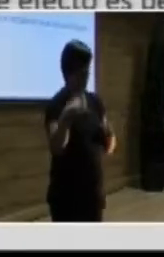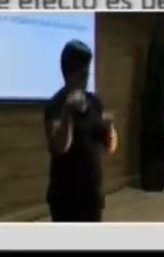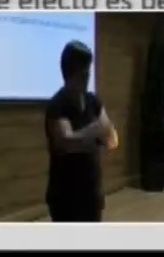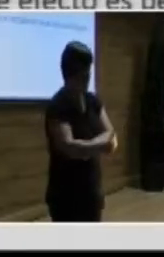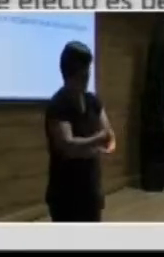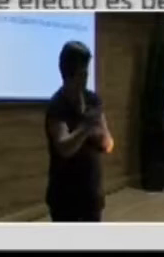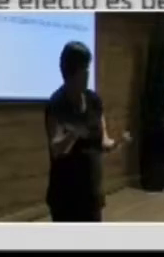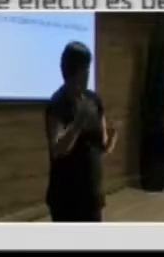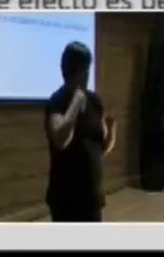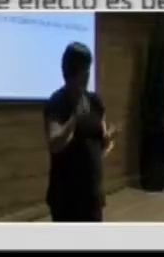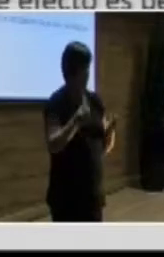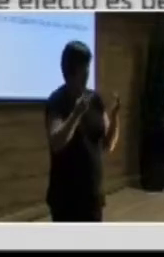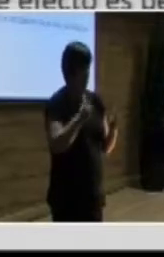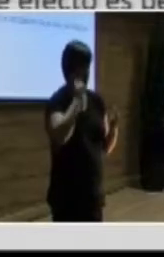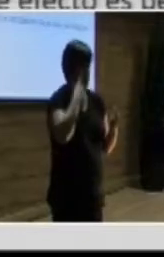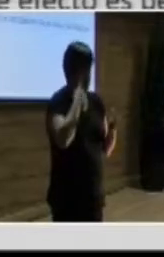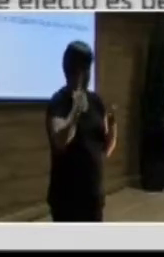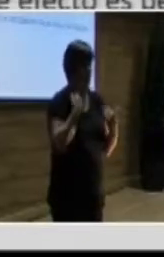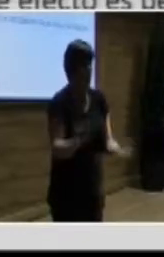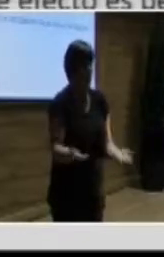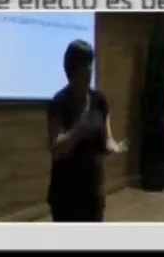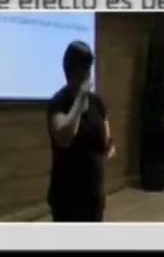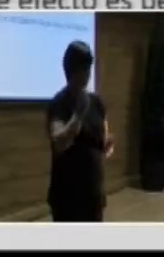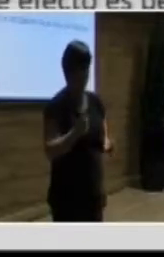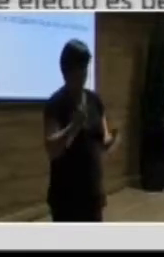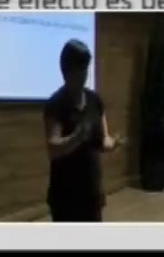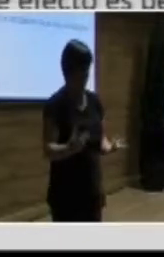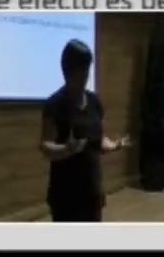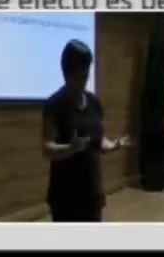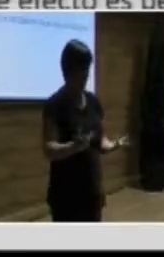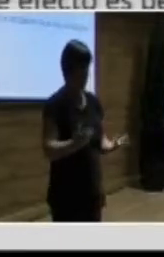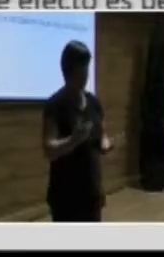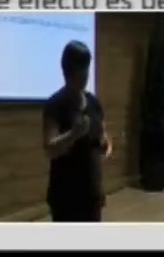detalle, lo mencionaré después, que la enfermedad de Alzheimer tiene